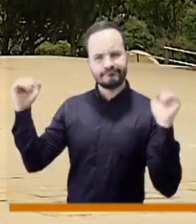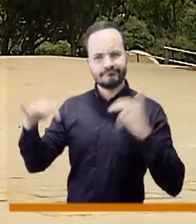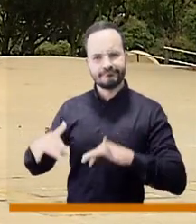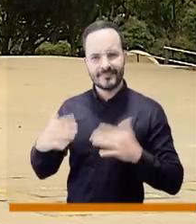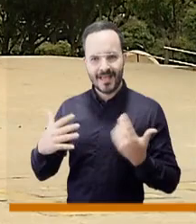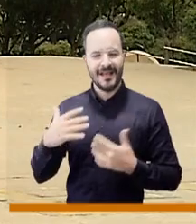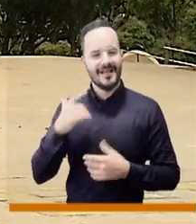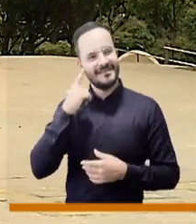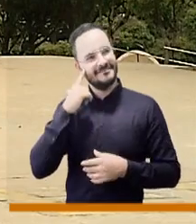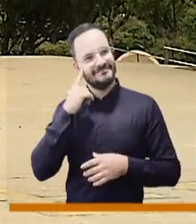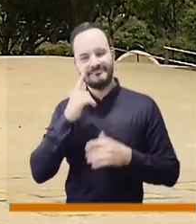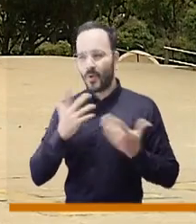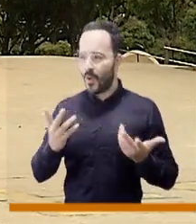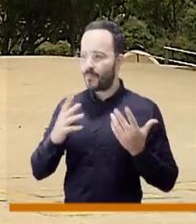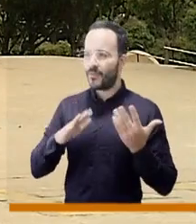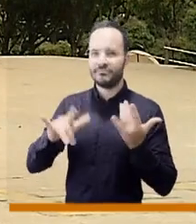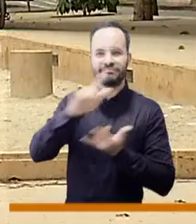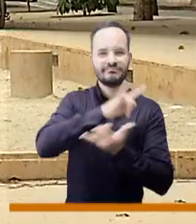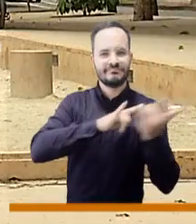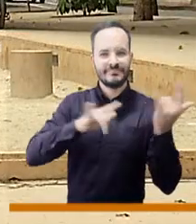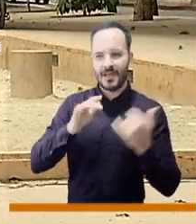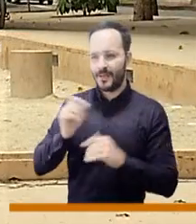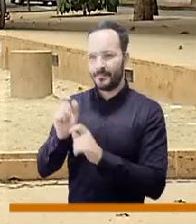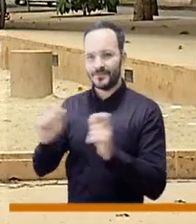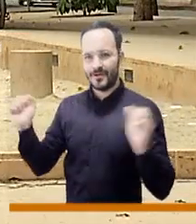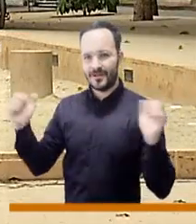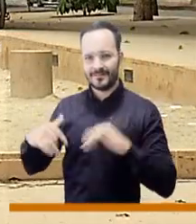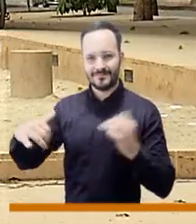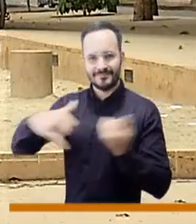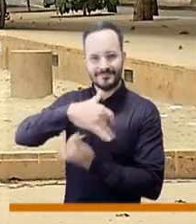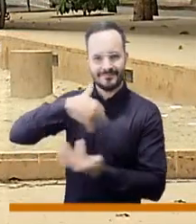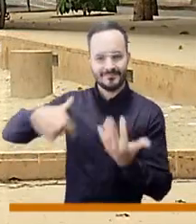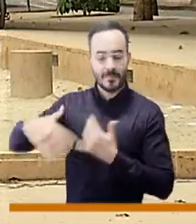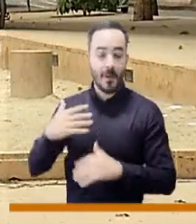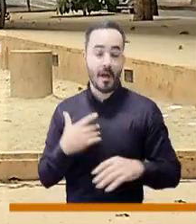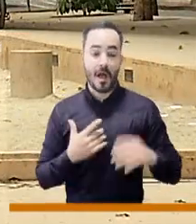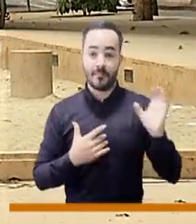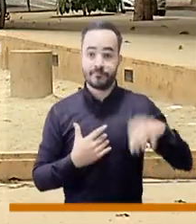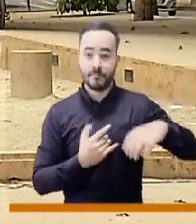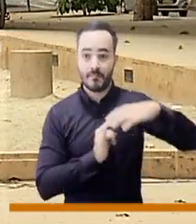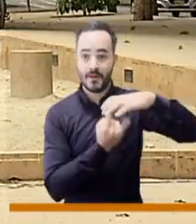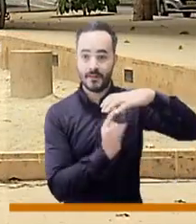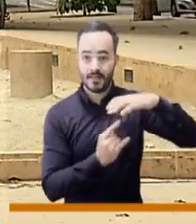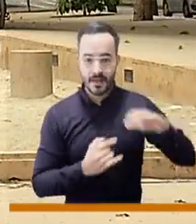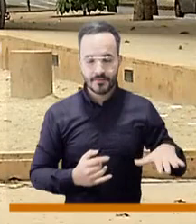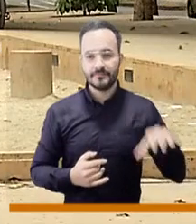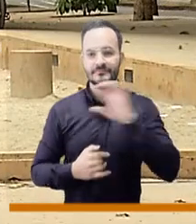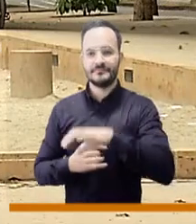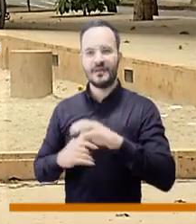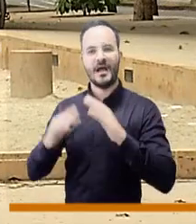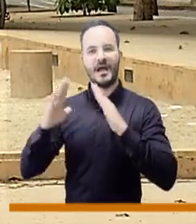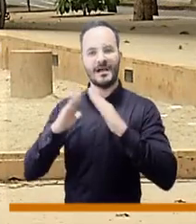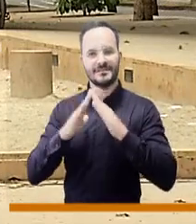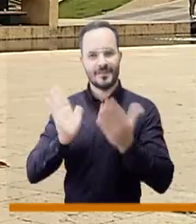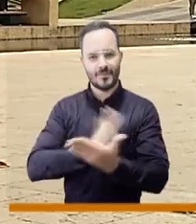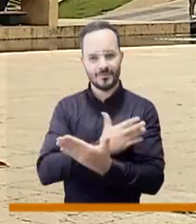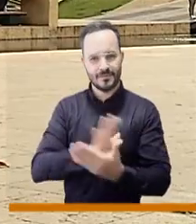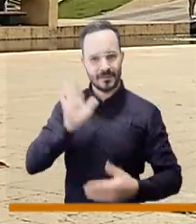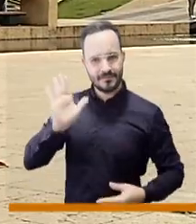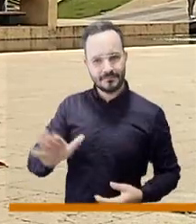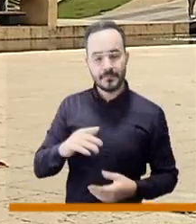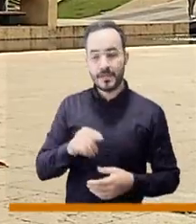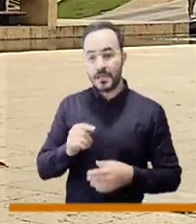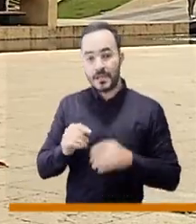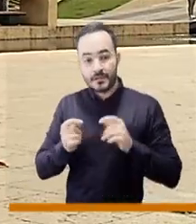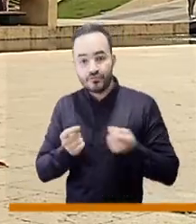universo con la gente. Y dentro de todo este lugar se encuentra el Planetario y la Casa de la Música. Y en su vecindad